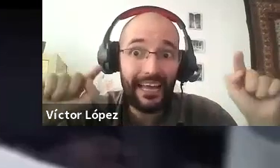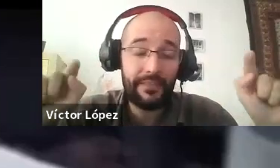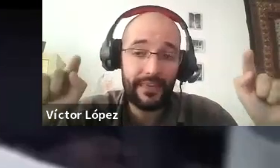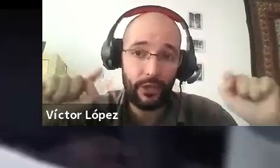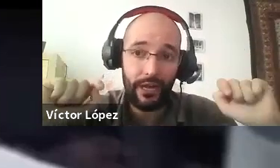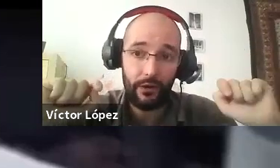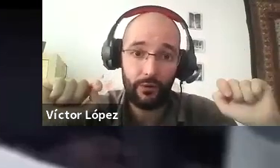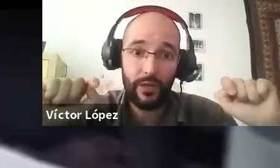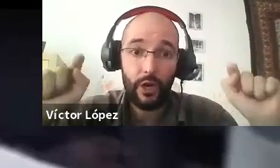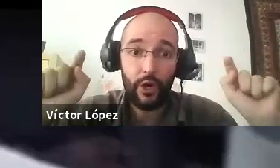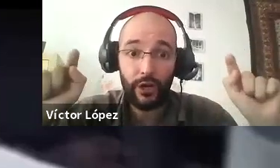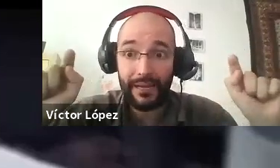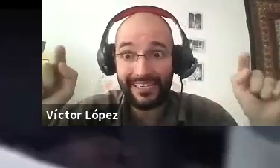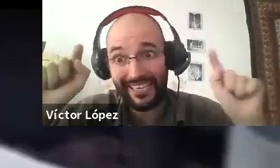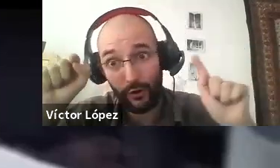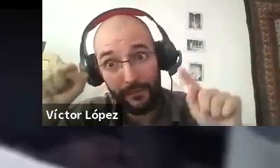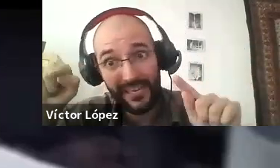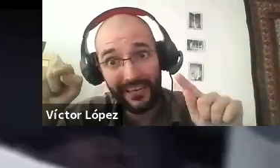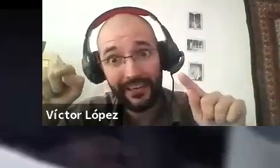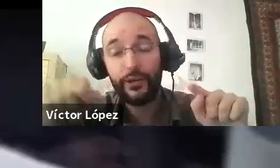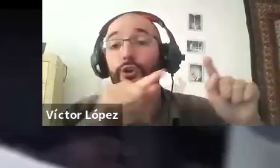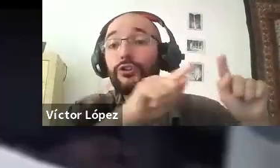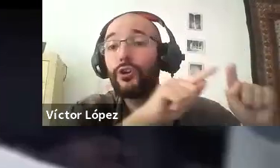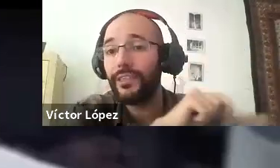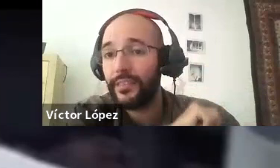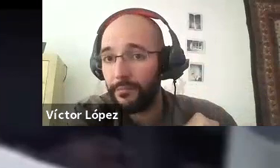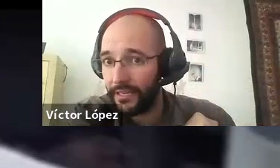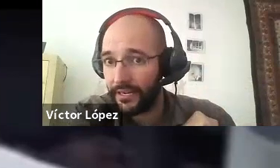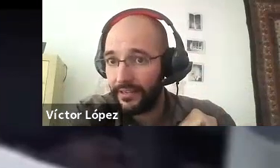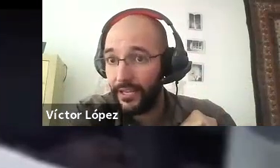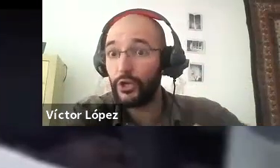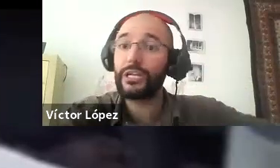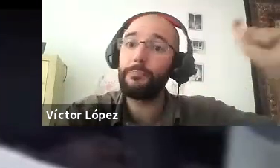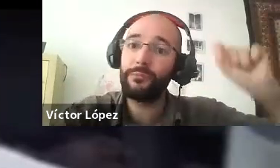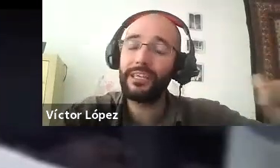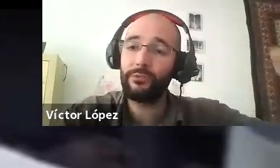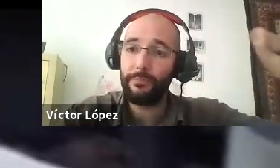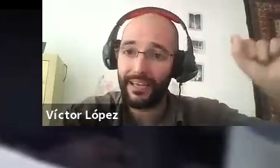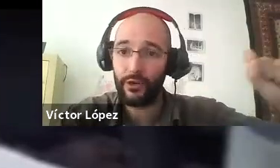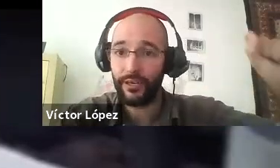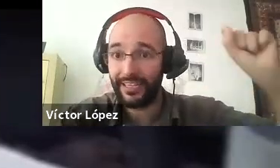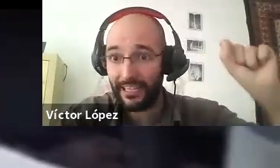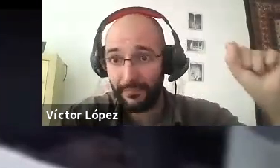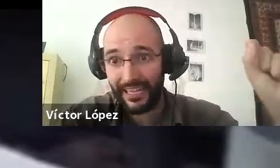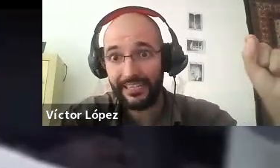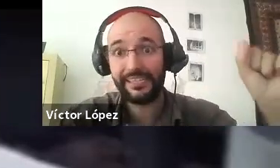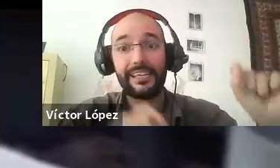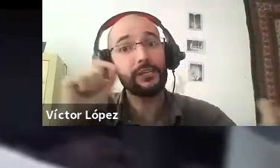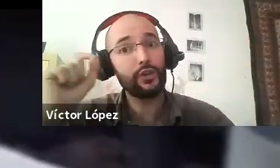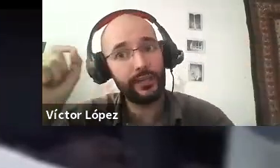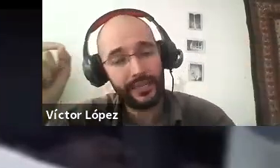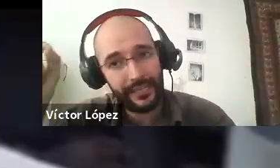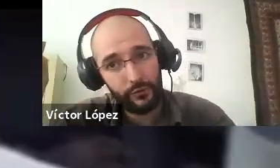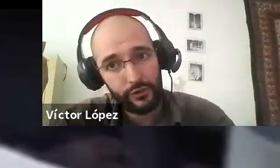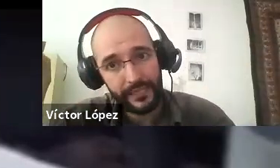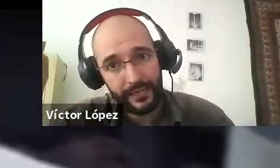que está midiendo algo. Lo que pasa es que lo que mide no es lo que dice medir. Nos han prometido una aplicación que detecta metales y